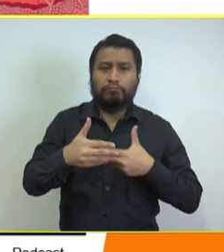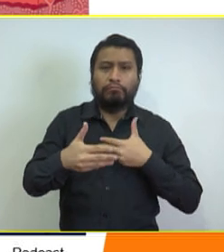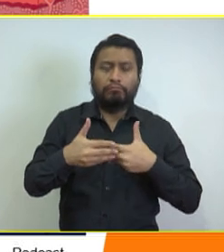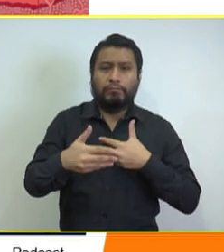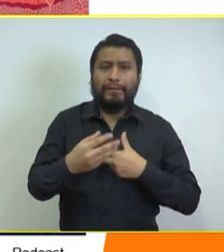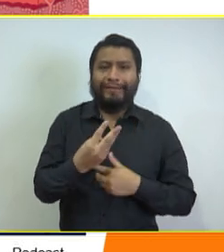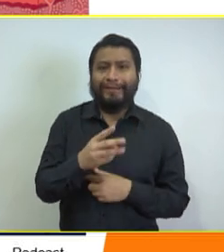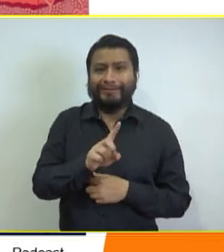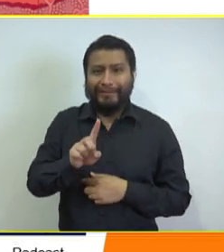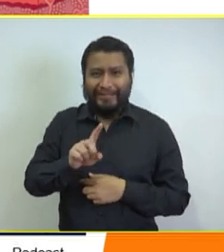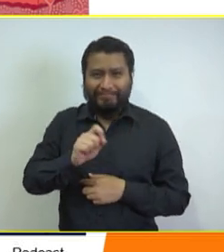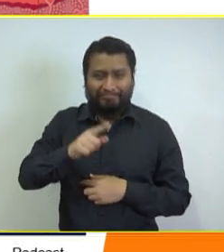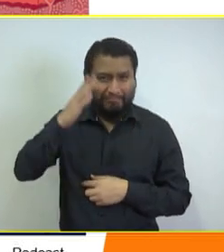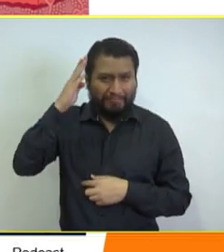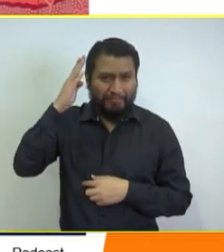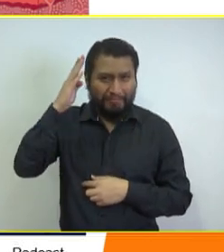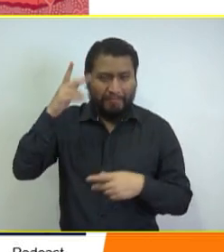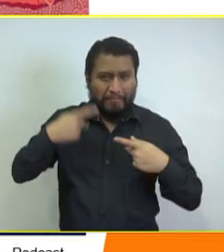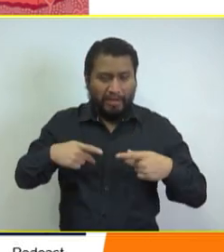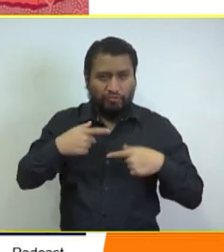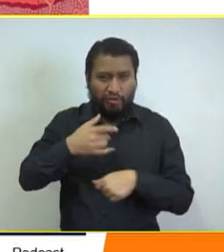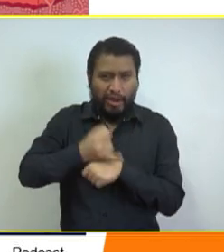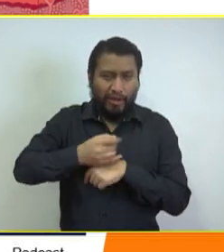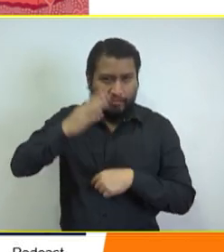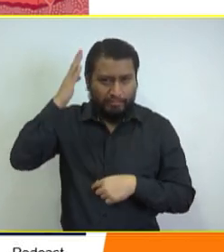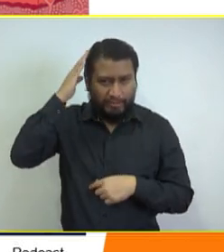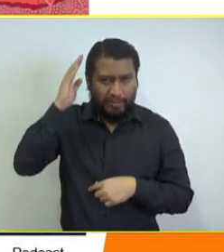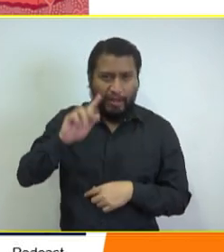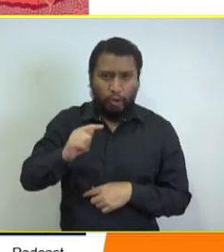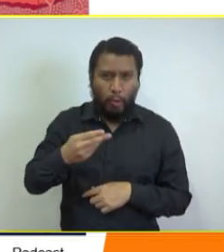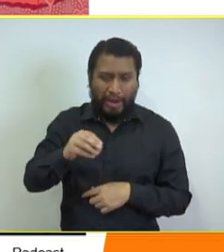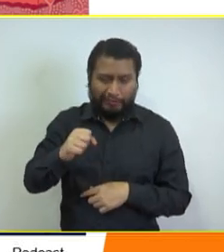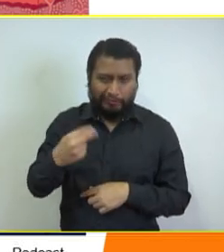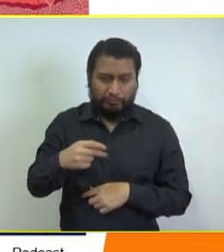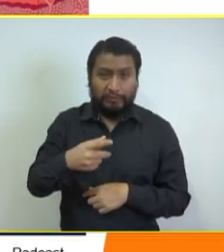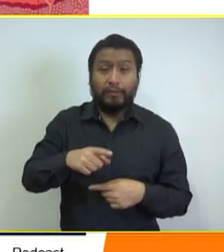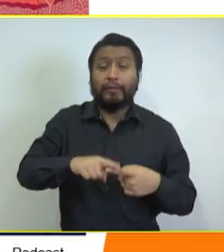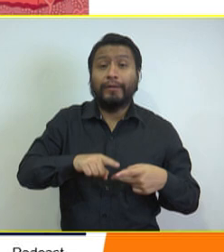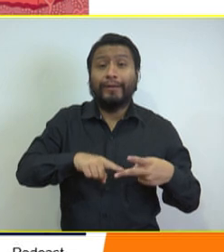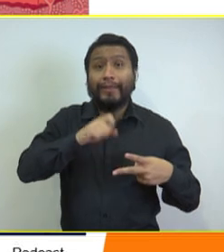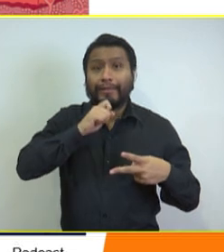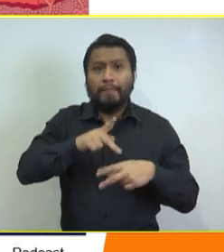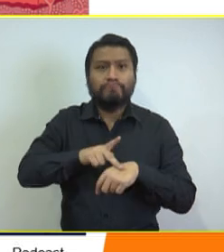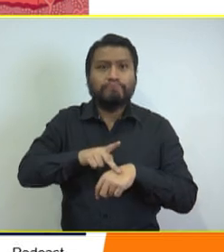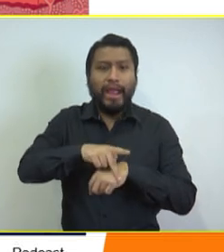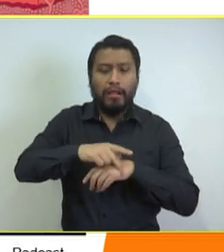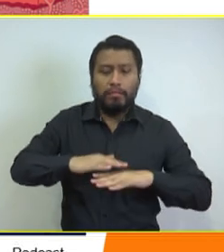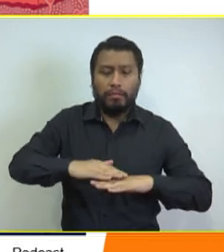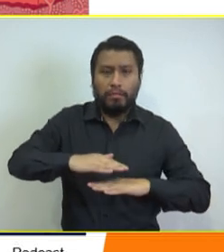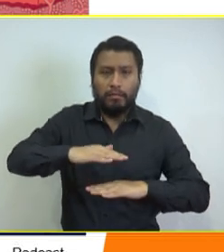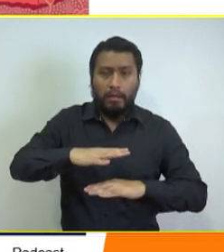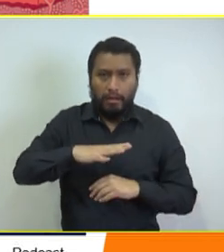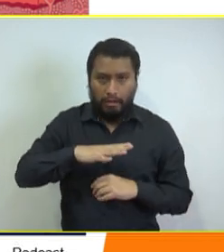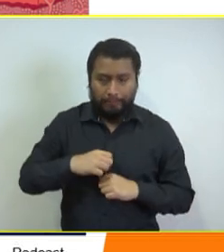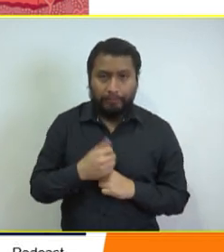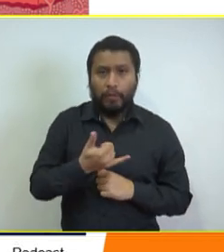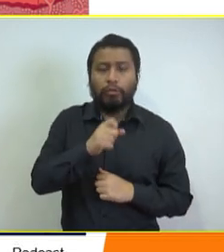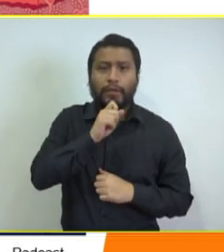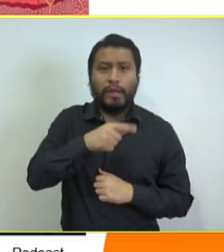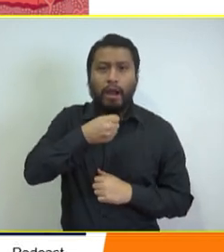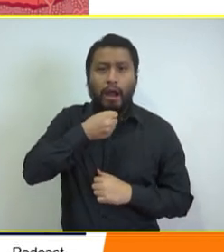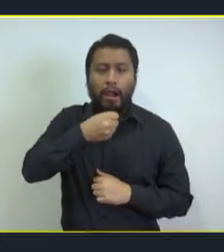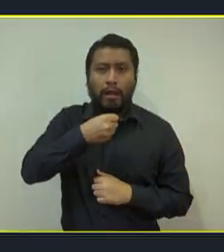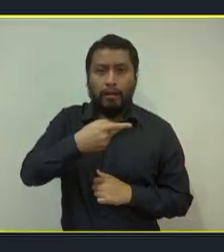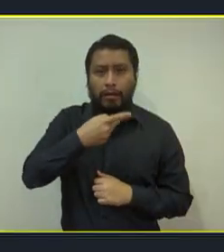de nuestro personaje principal, Tomás, el modelo 3D de las capas de la piel o el podcast en la plataforma